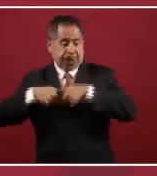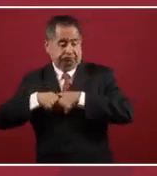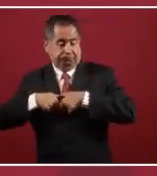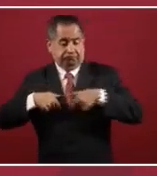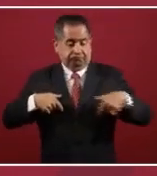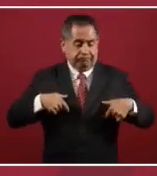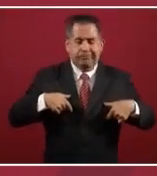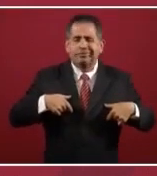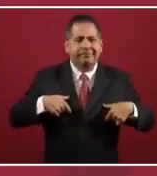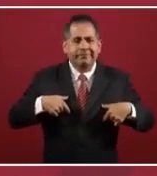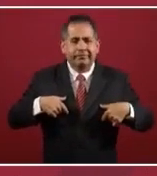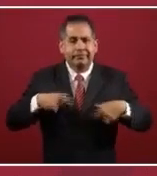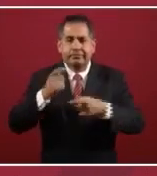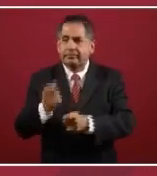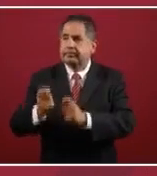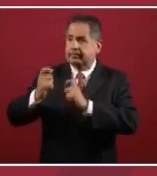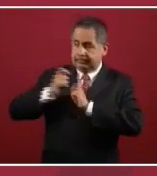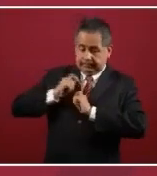sino el encargo.